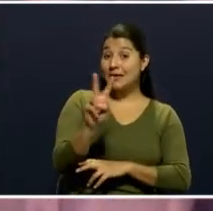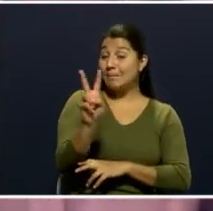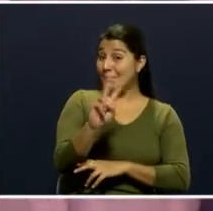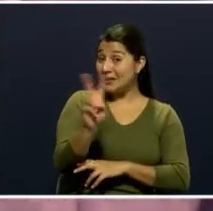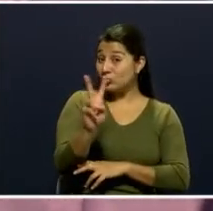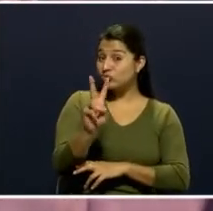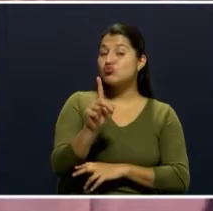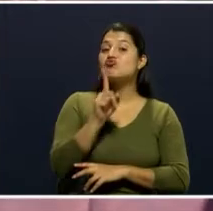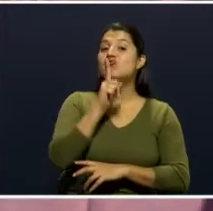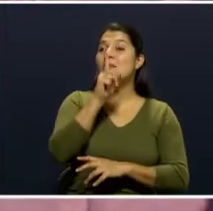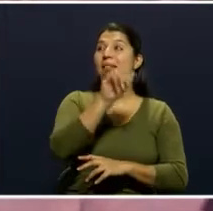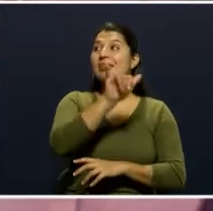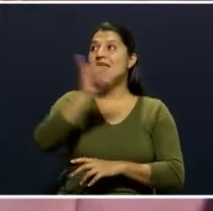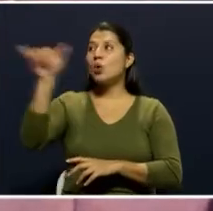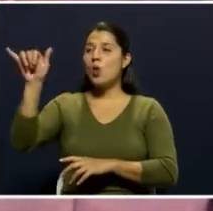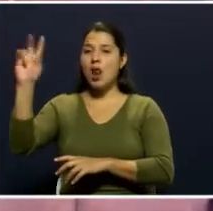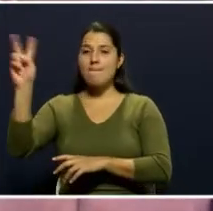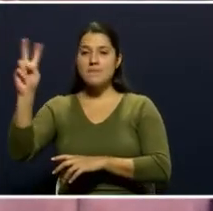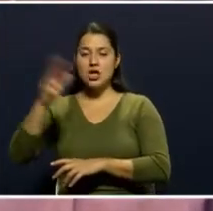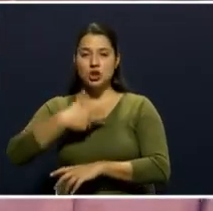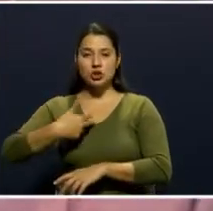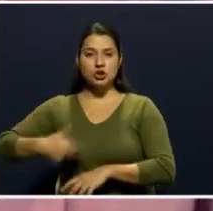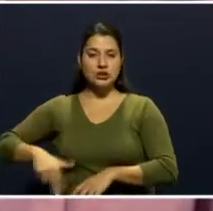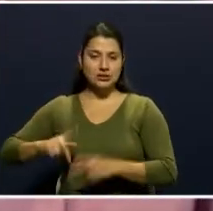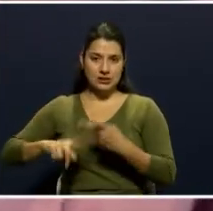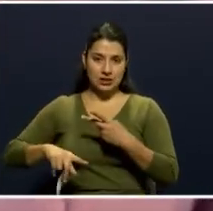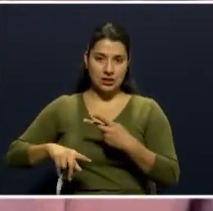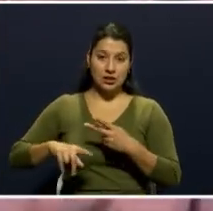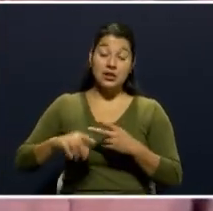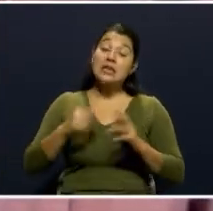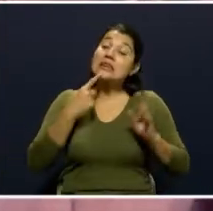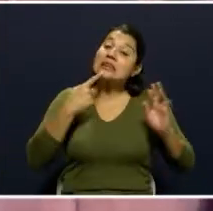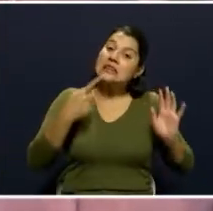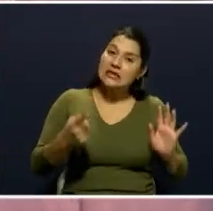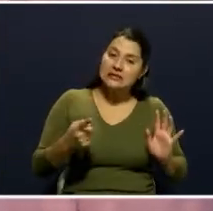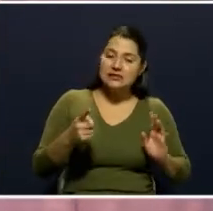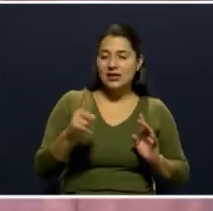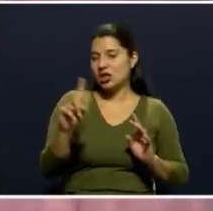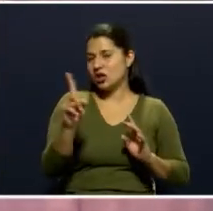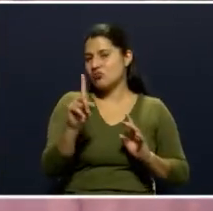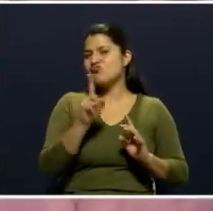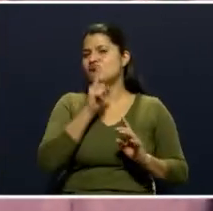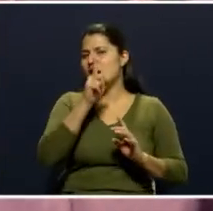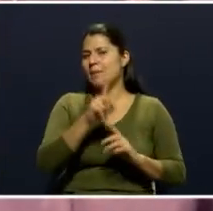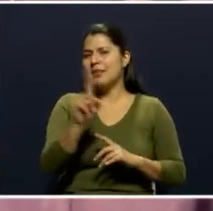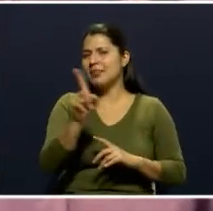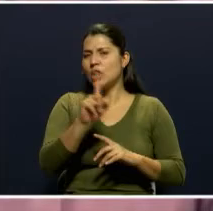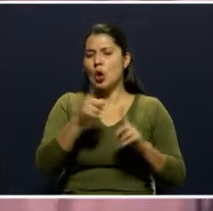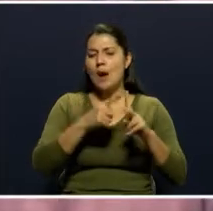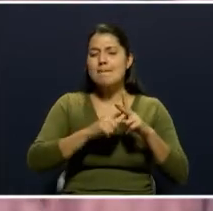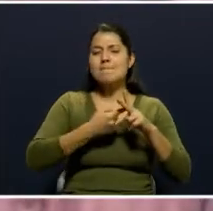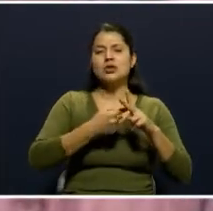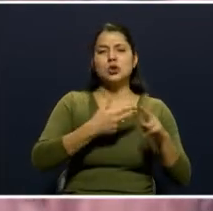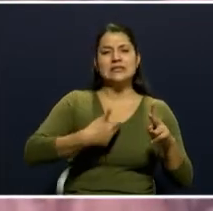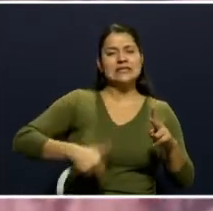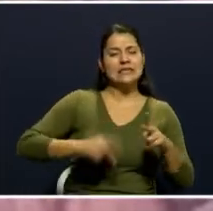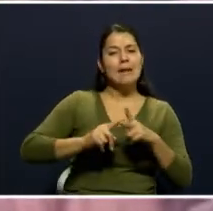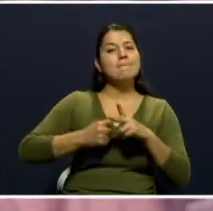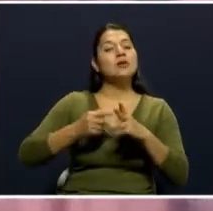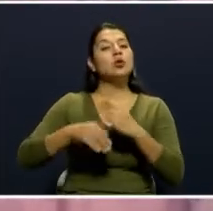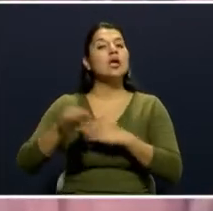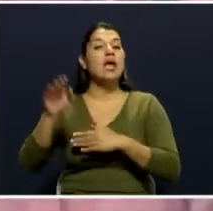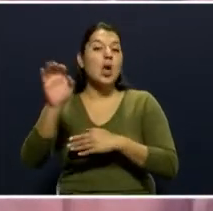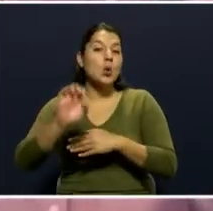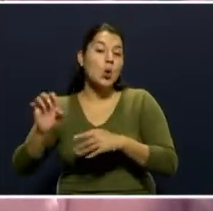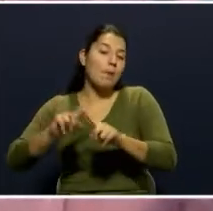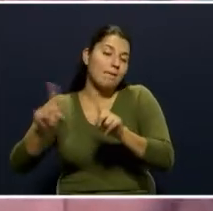Estados Unidos, que dicen que vino de Europa, no tanto de China, sino que ya fue una mutación que llegó de allá, pero eso es todo